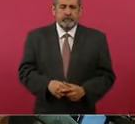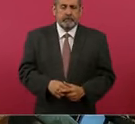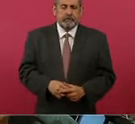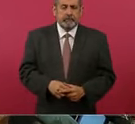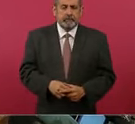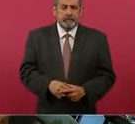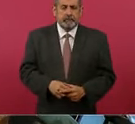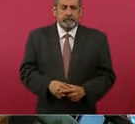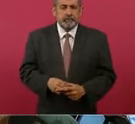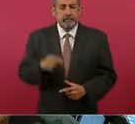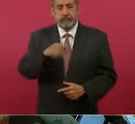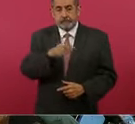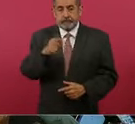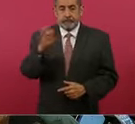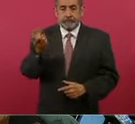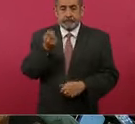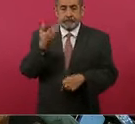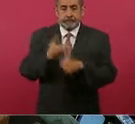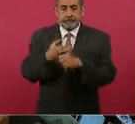la Secretaría de Salud.